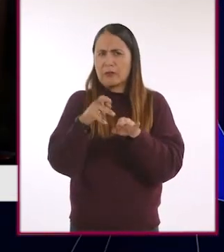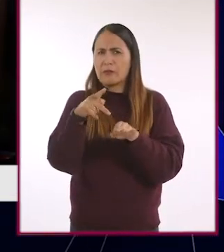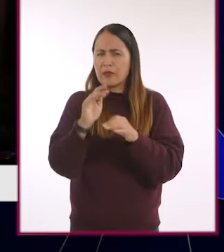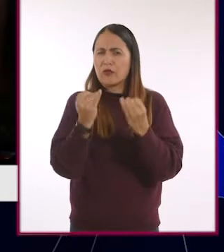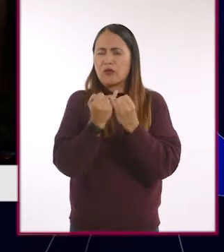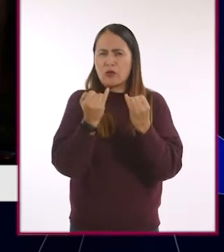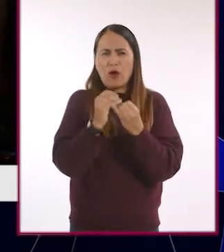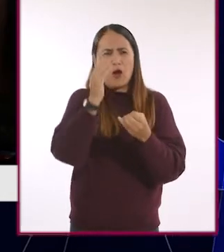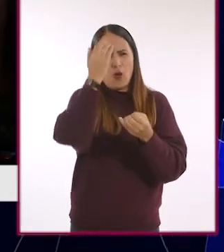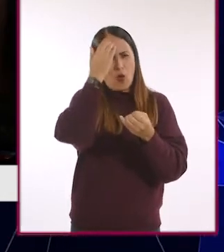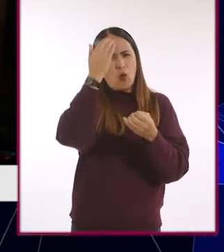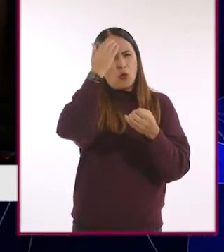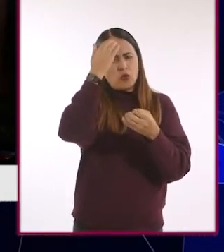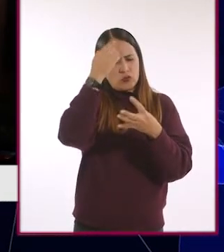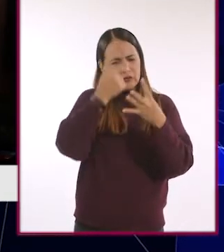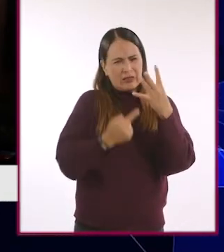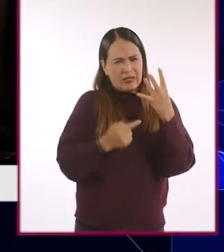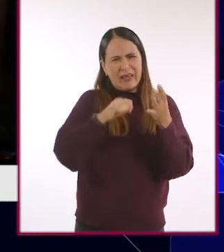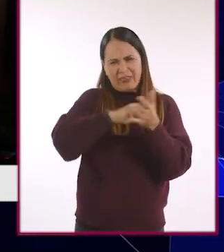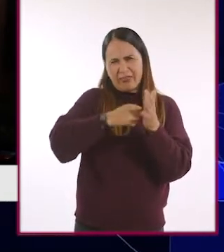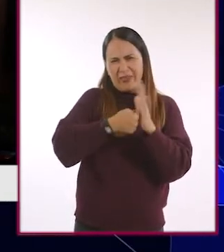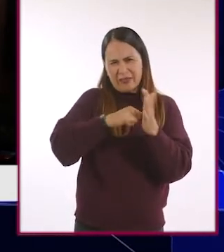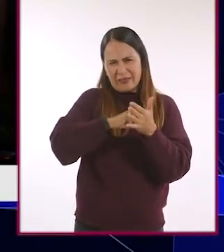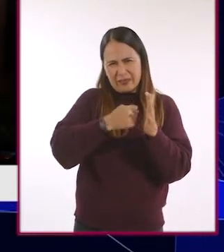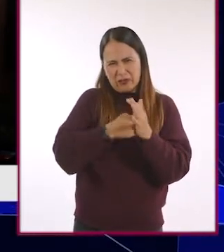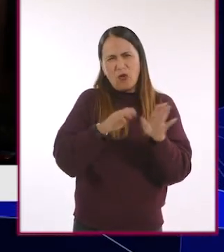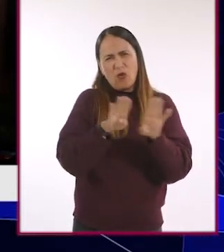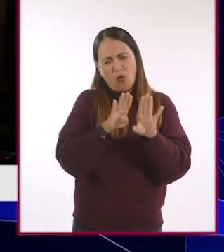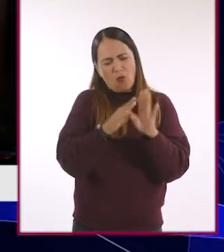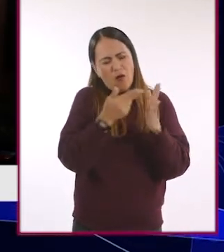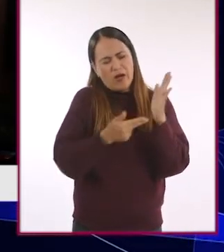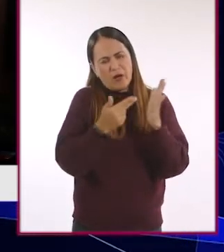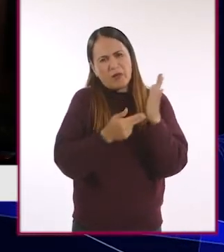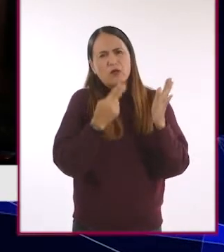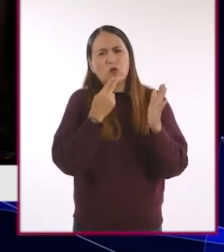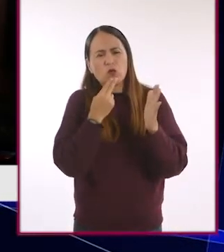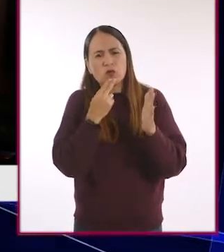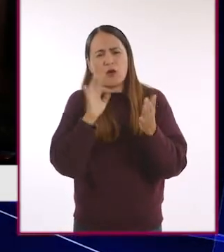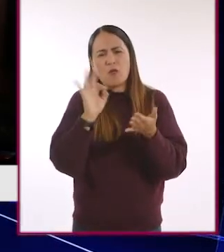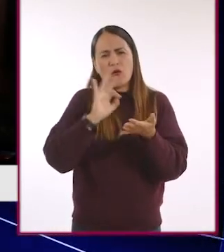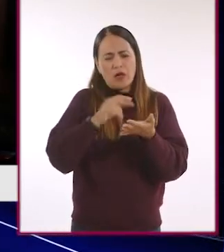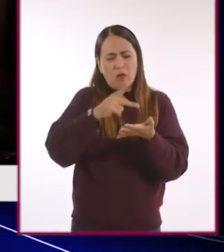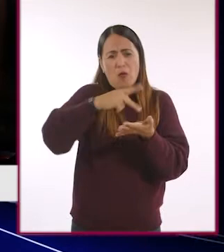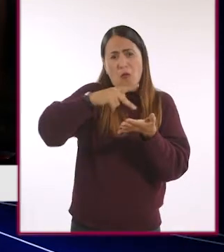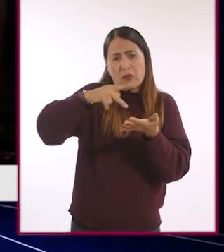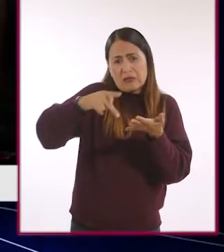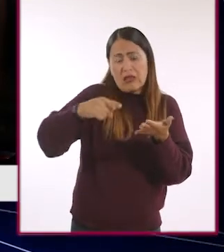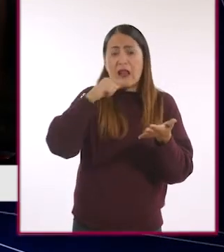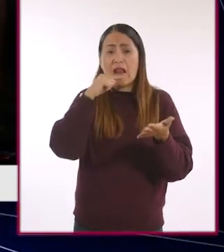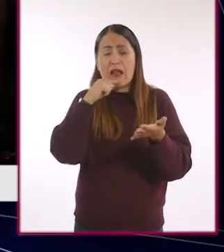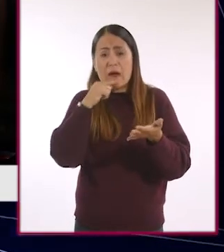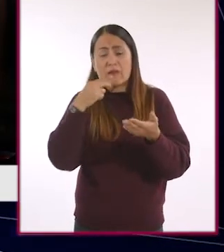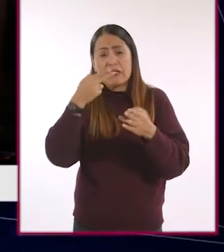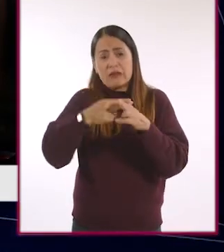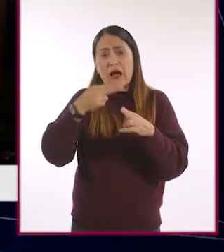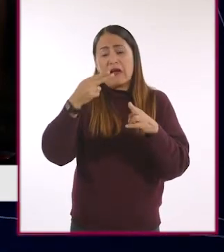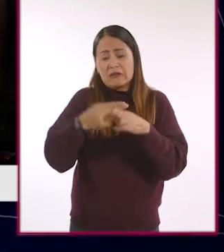tener conocimiento técnico. El conocimiento técnico es qué herramientas usas, puede ser desde un pincel, un lápiz, hasta